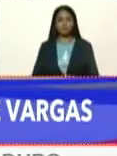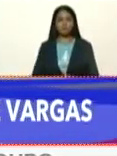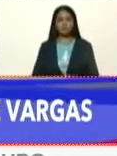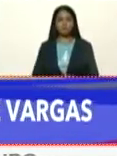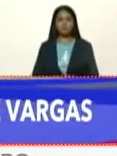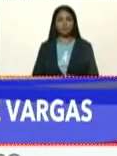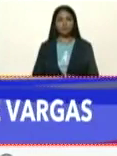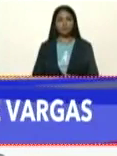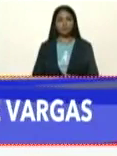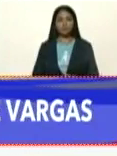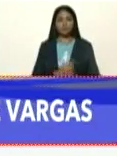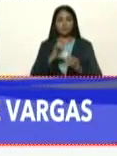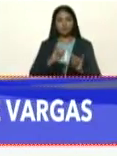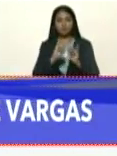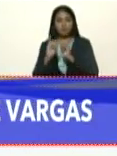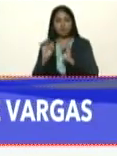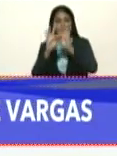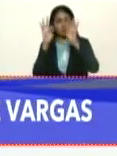Como parte